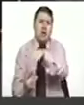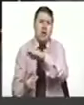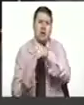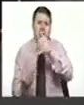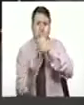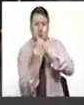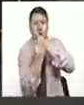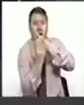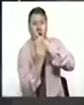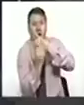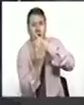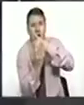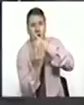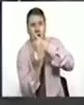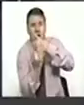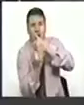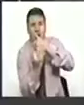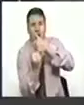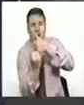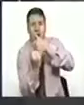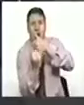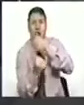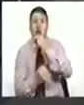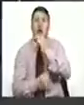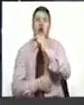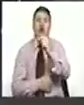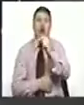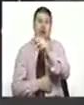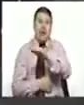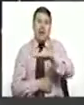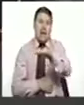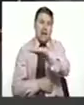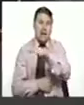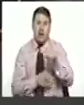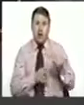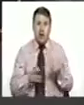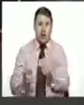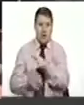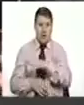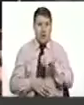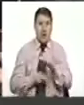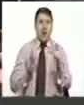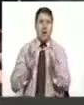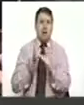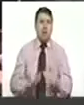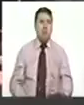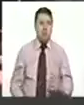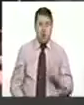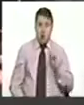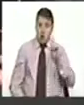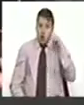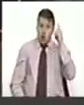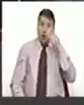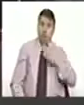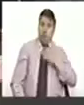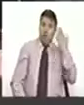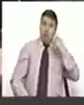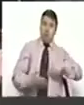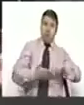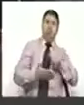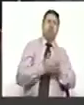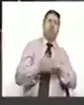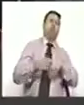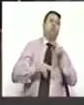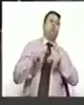cordillera oriental entre la parte norte del departamento y el río Magdalena. El gobierno nuestro la contrató, después